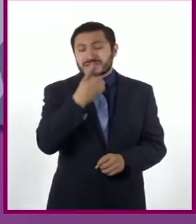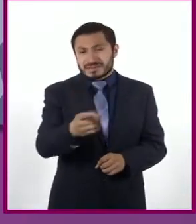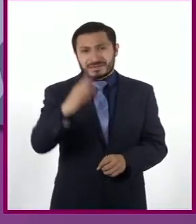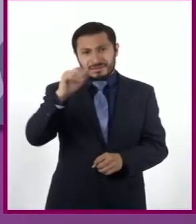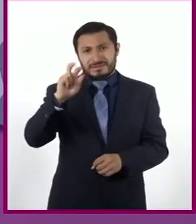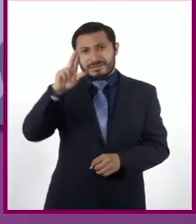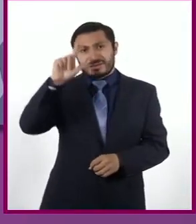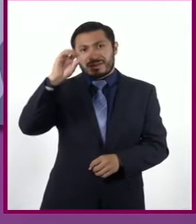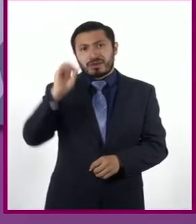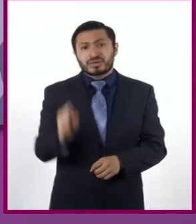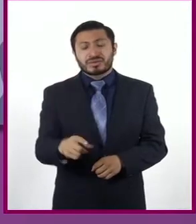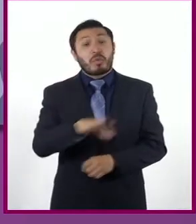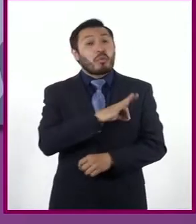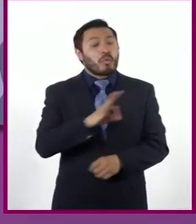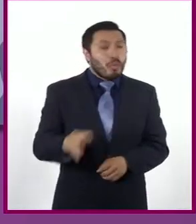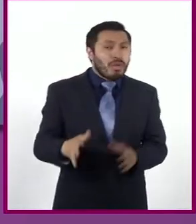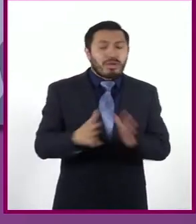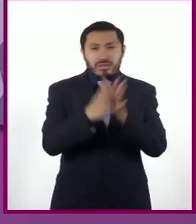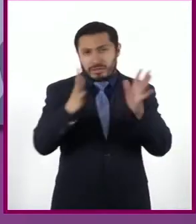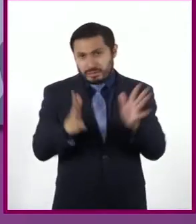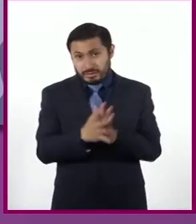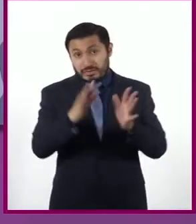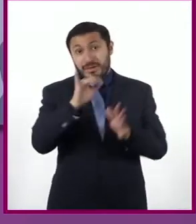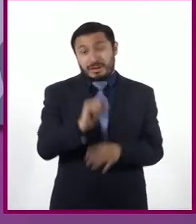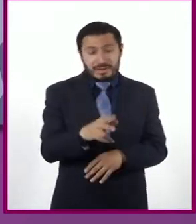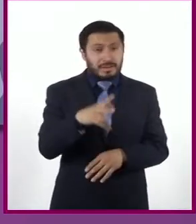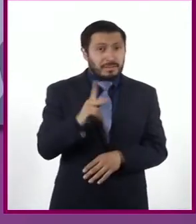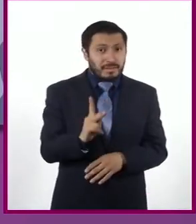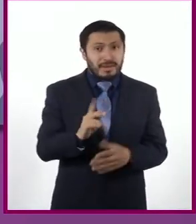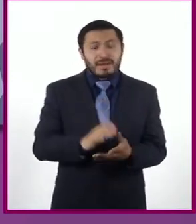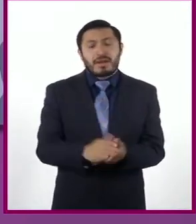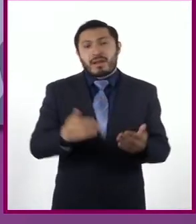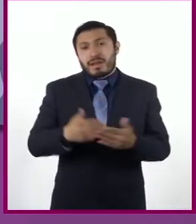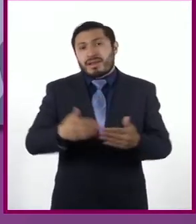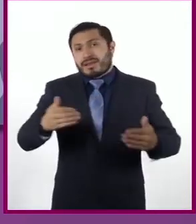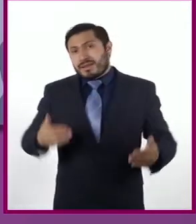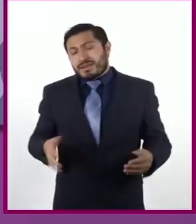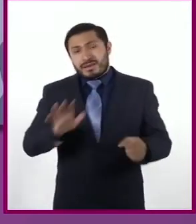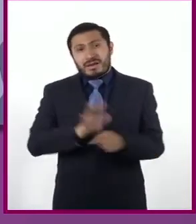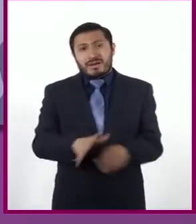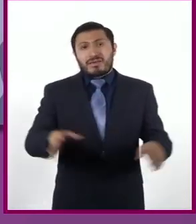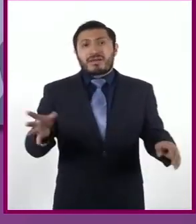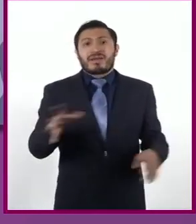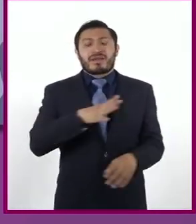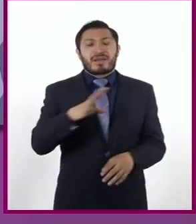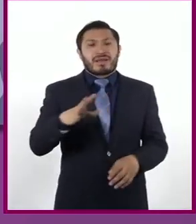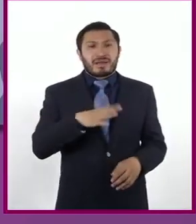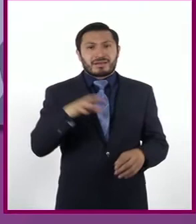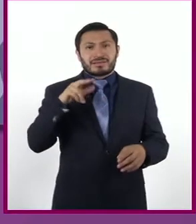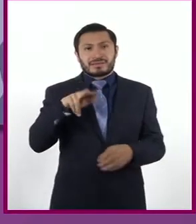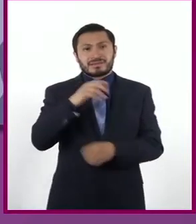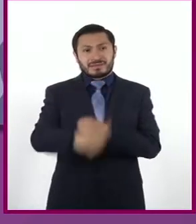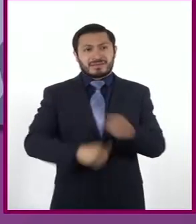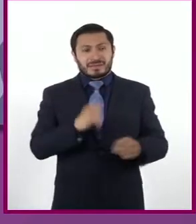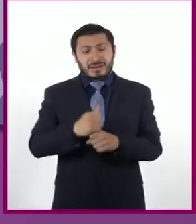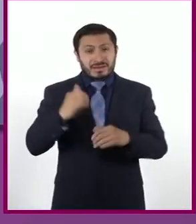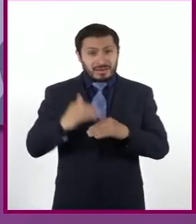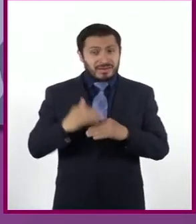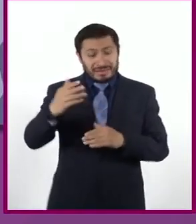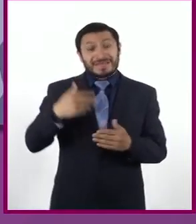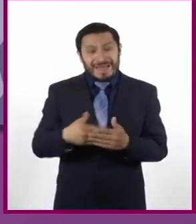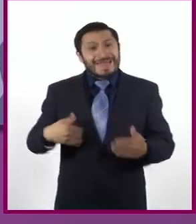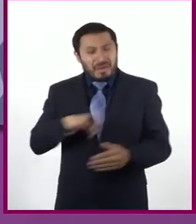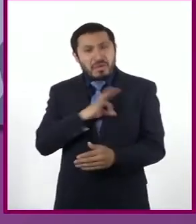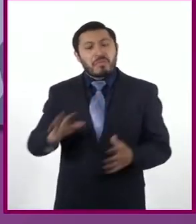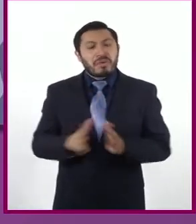Carlos. Se puede participar, incluso previamente a la adquisición de la ciudadanía formal, pero, según